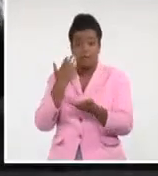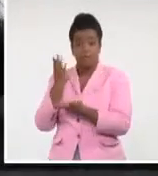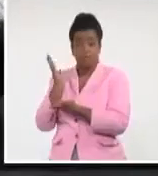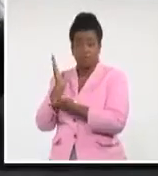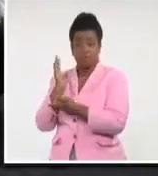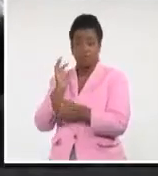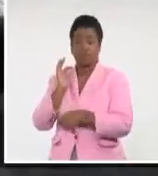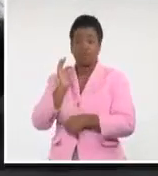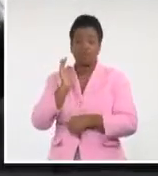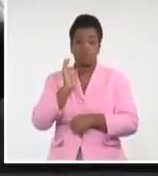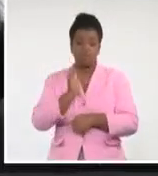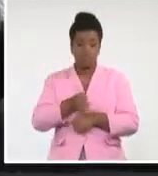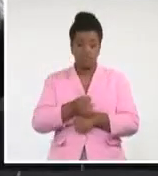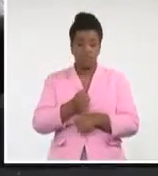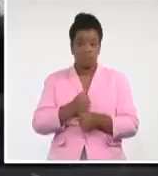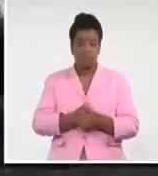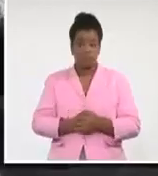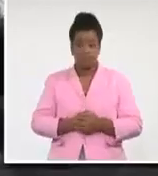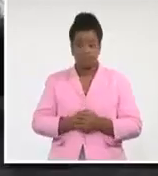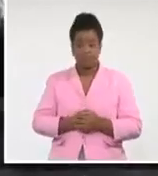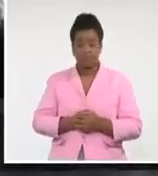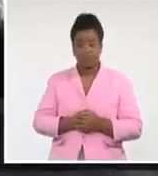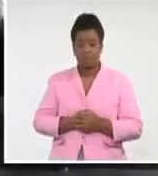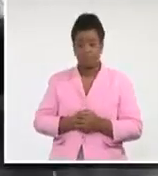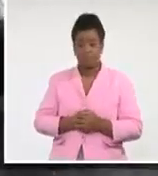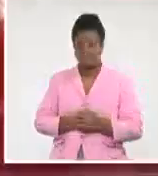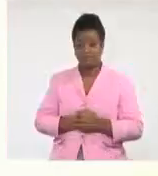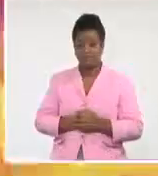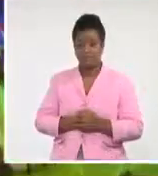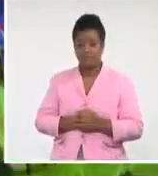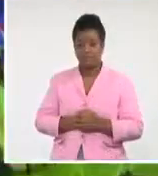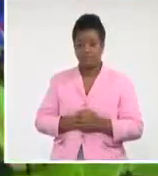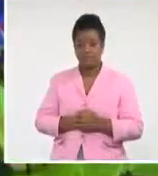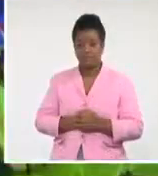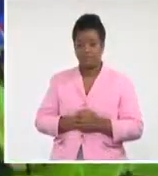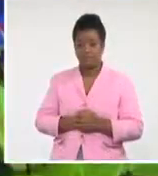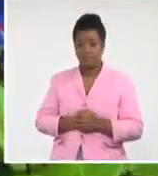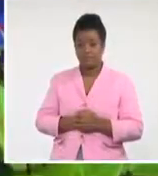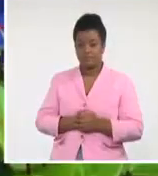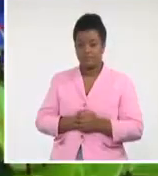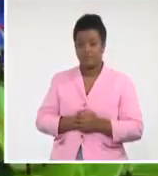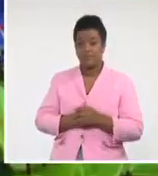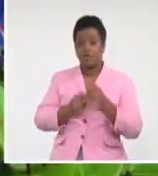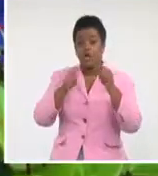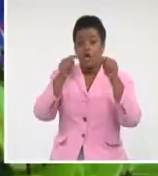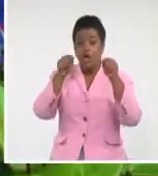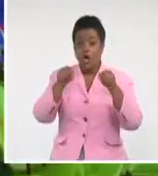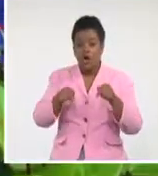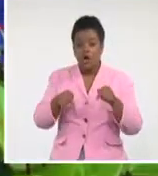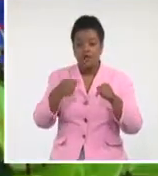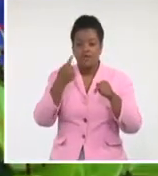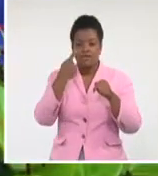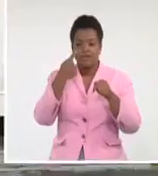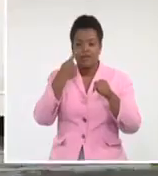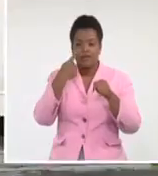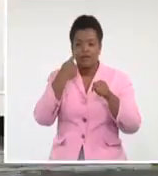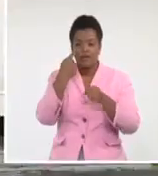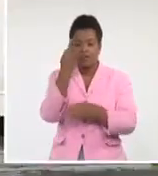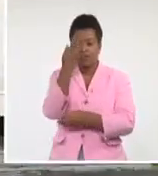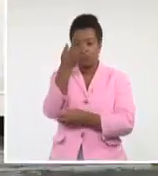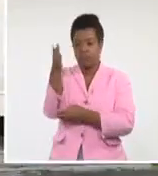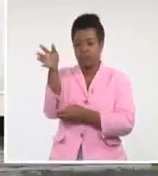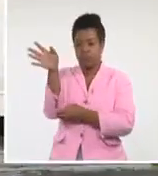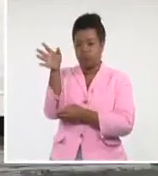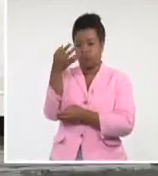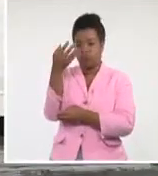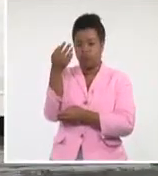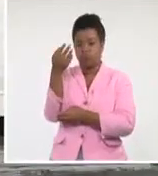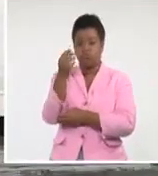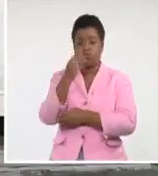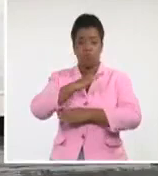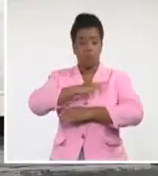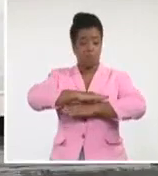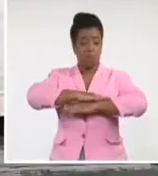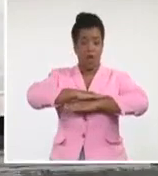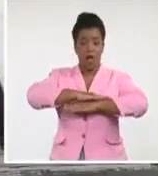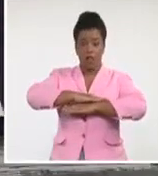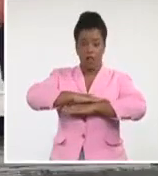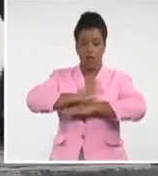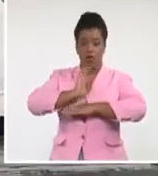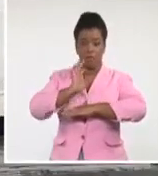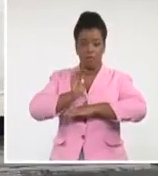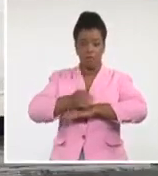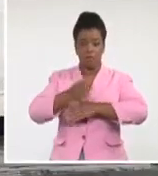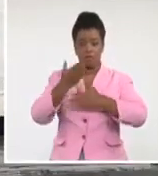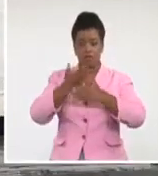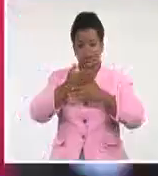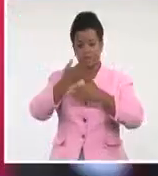clandestinos, guardarían la huella del crimen. Hoy cuelgan los emblemas de los balcones en la explanada santiaguera conocida